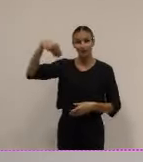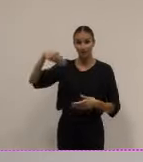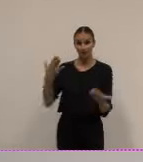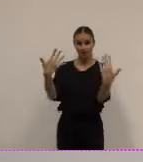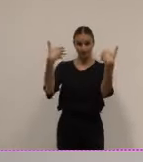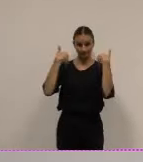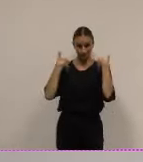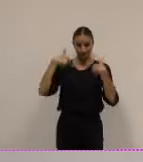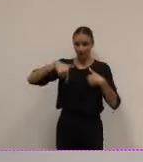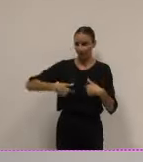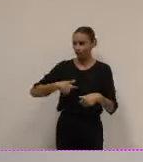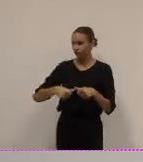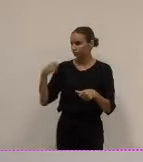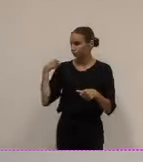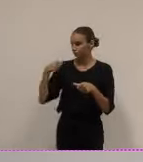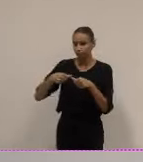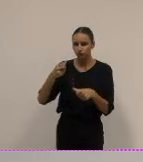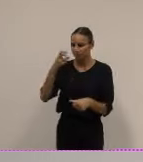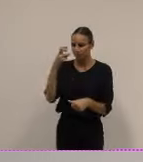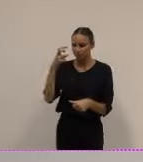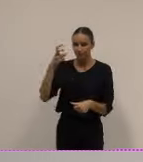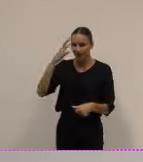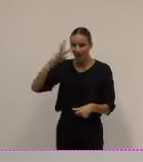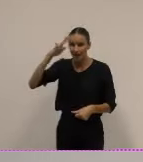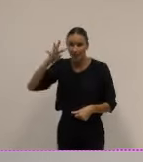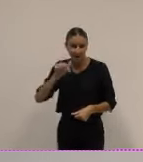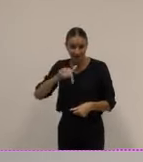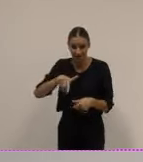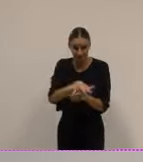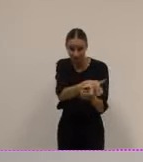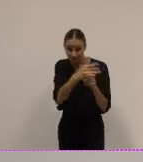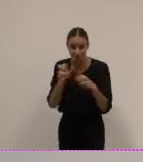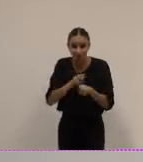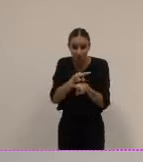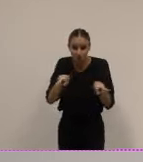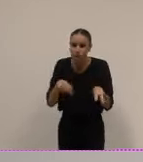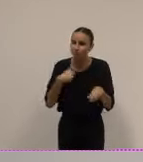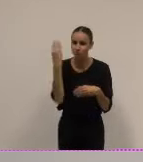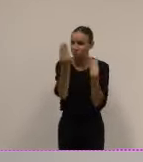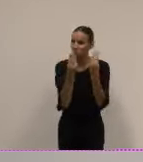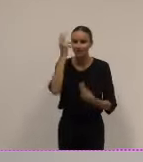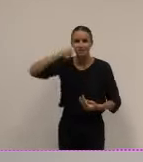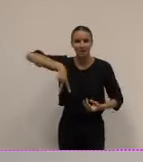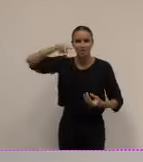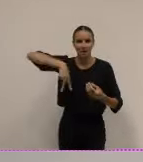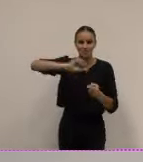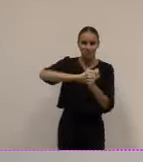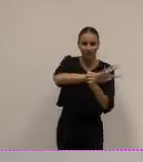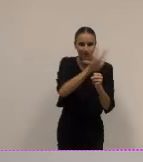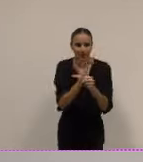nunca imaginamos todo lo que vendría después, la pandemia, los diferentes incendios, la crisis